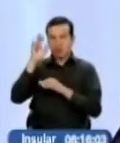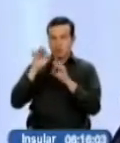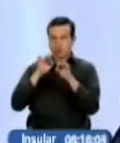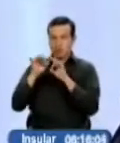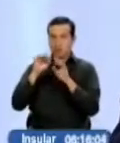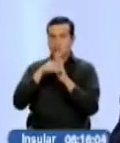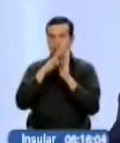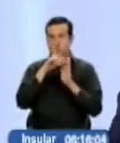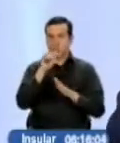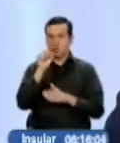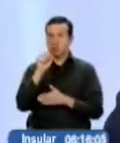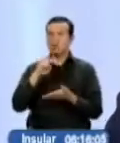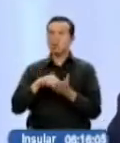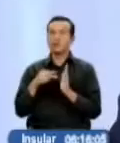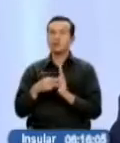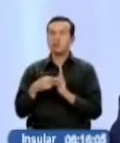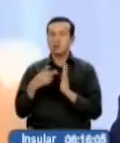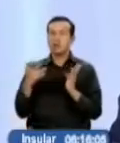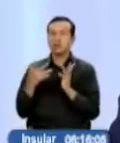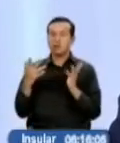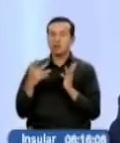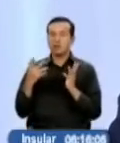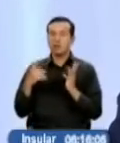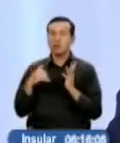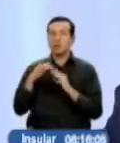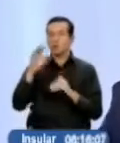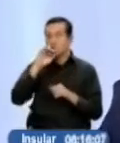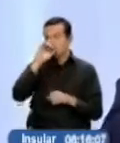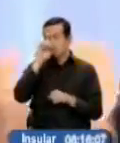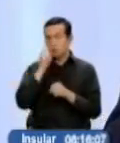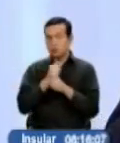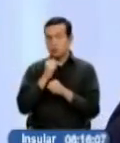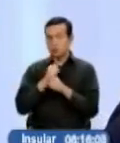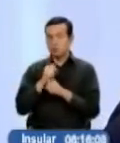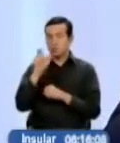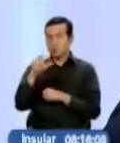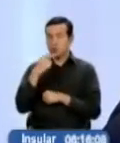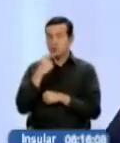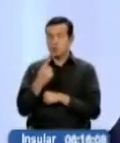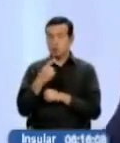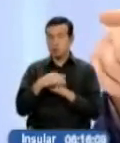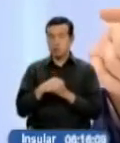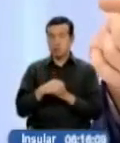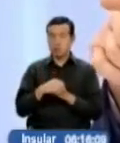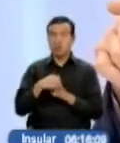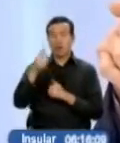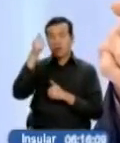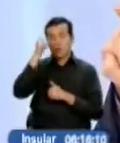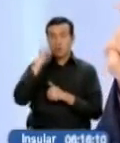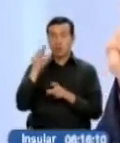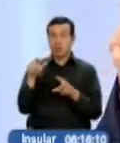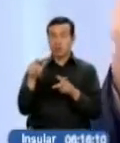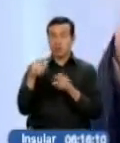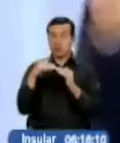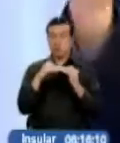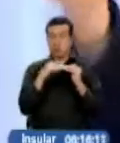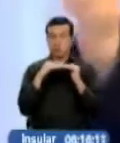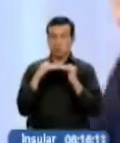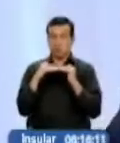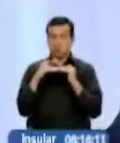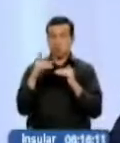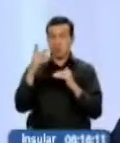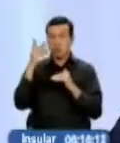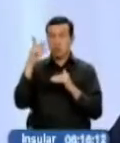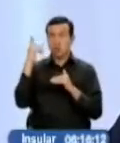Lasso, ¿en qué significa eso de crear empleo? Porque él afirma, y lo decía ayer, por ejemplo, en Radio Democracia, el otro